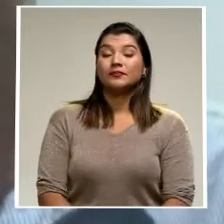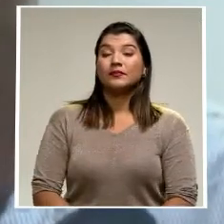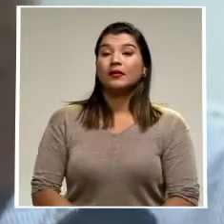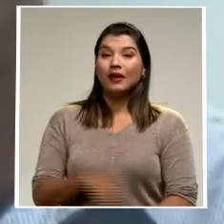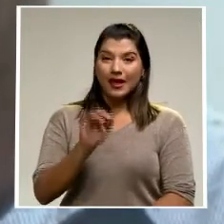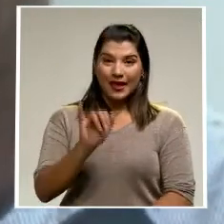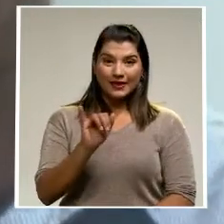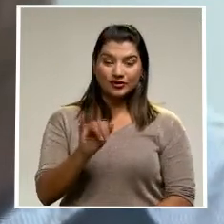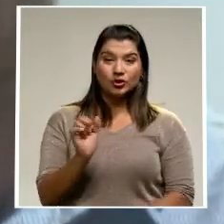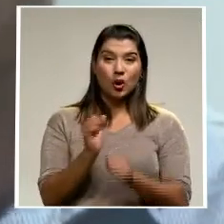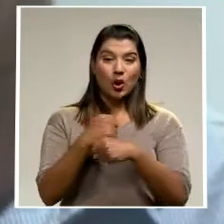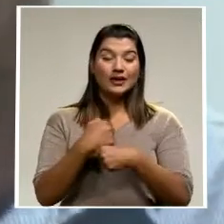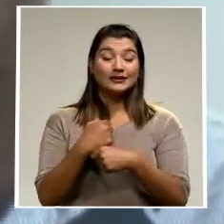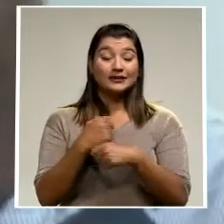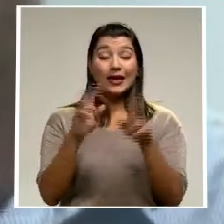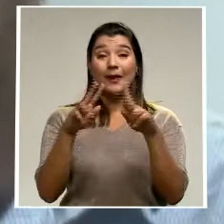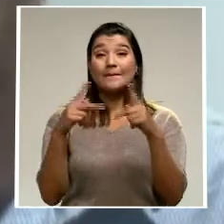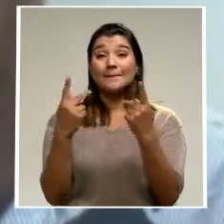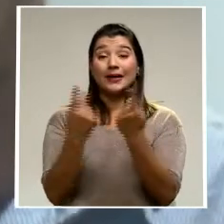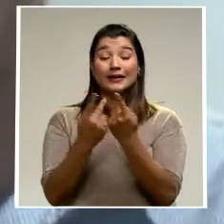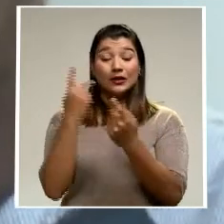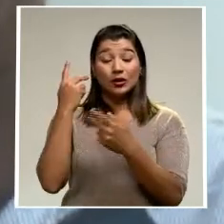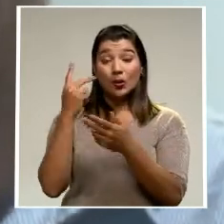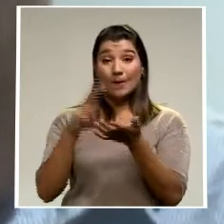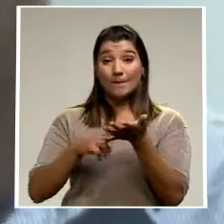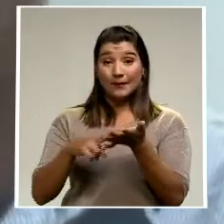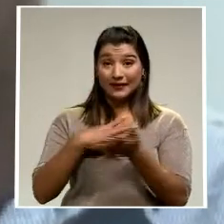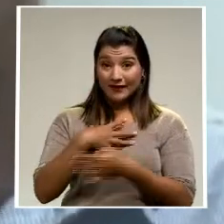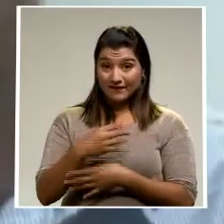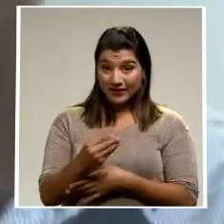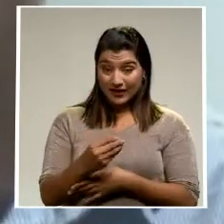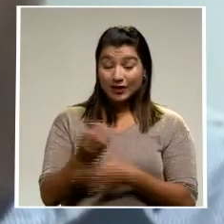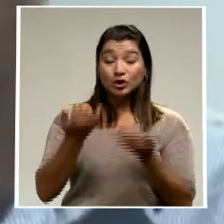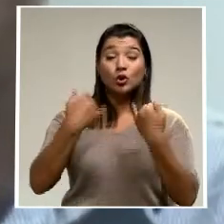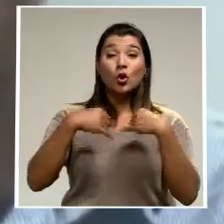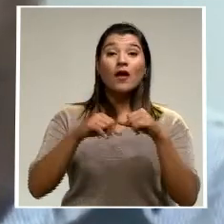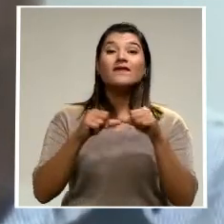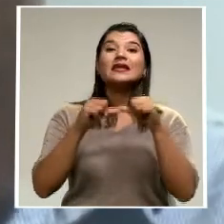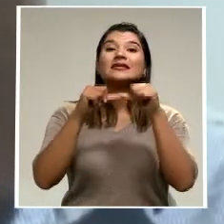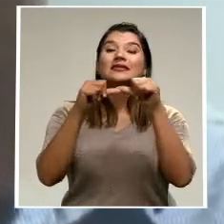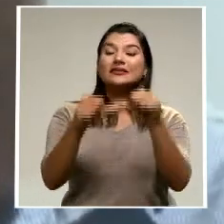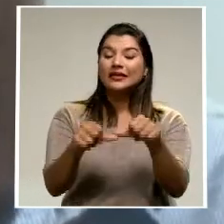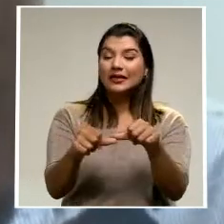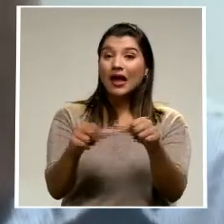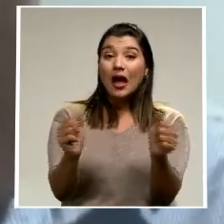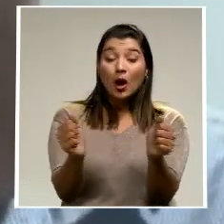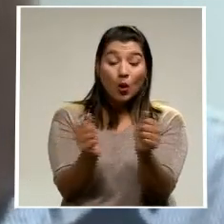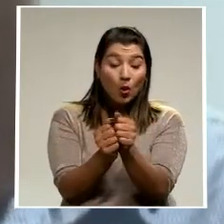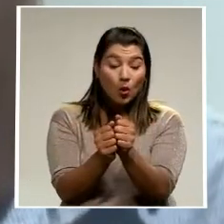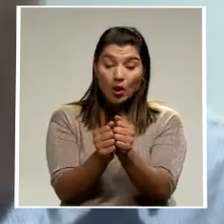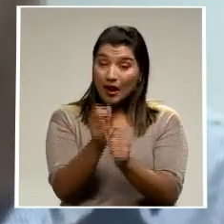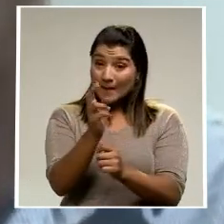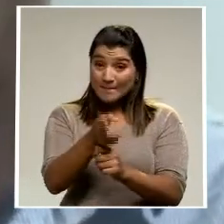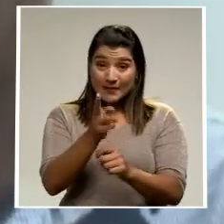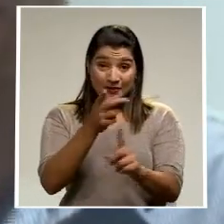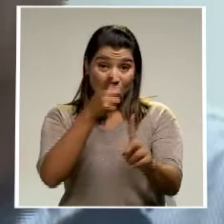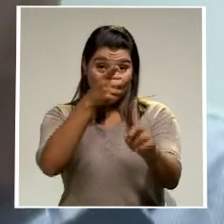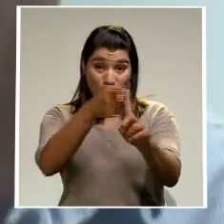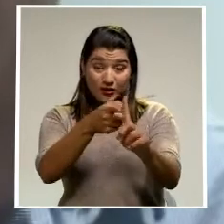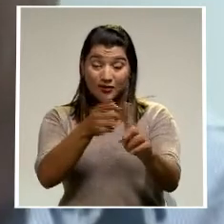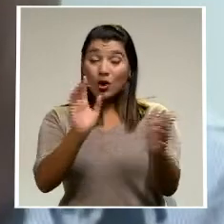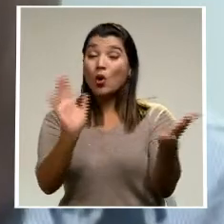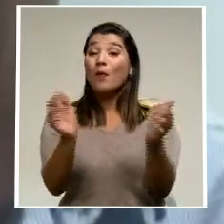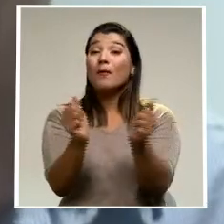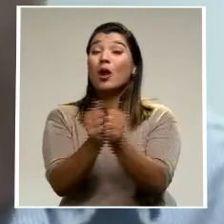Esto hace que el Partido Liberación Nacional siga en la misma tonada, digamos, de lo que ha estado el Partido de Unidad